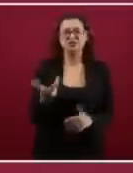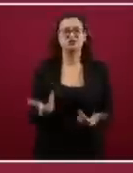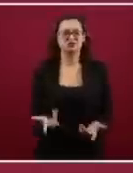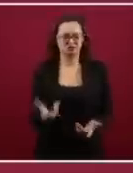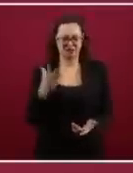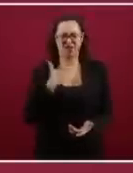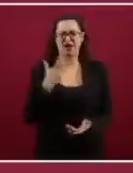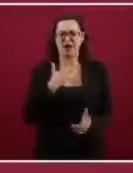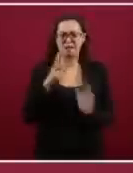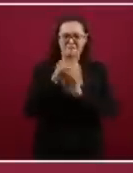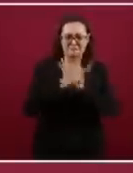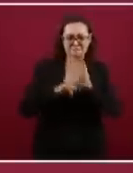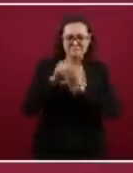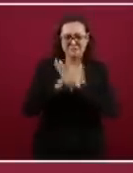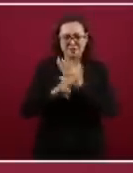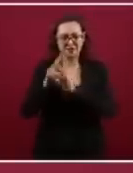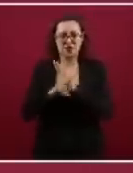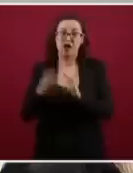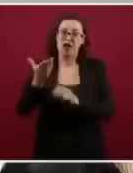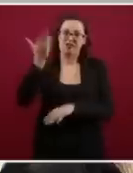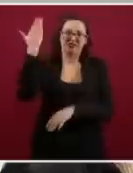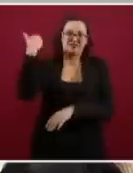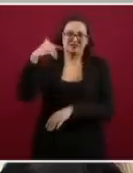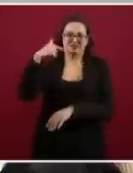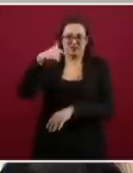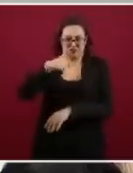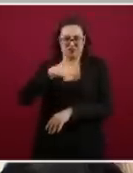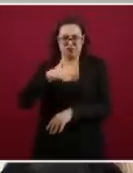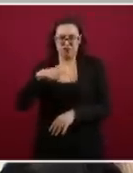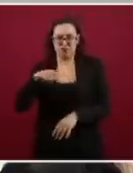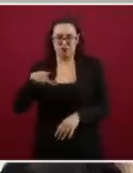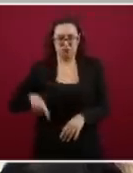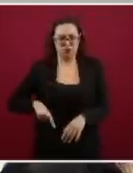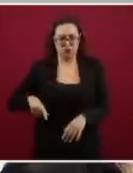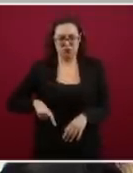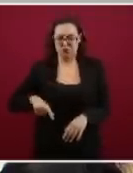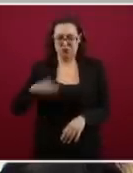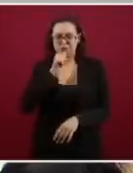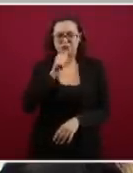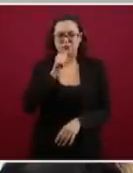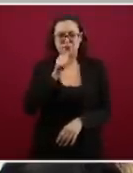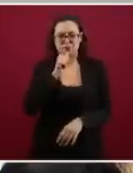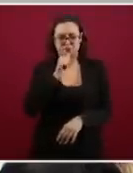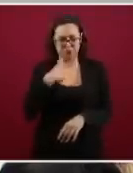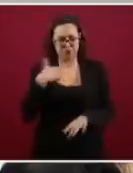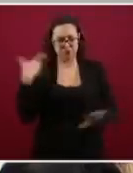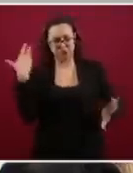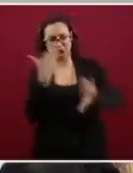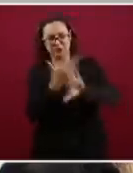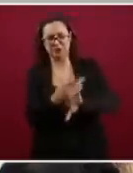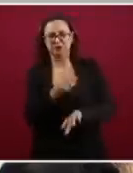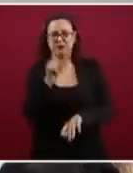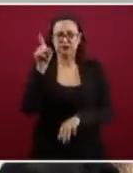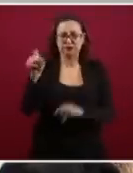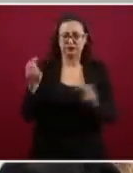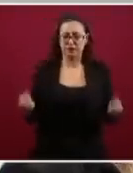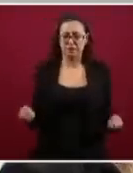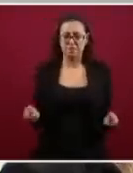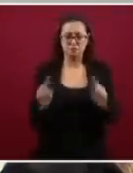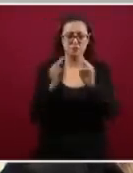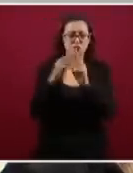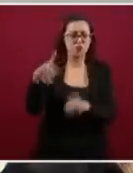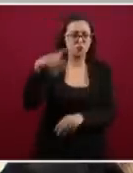videos cuando estaba en la oposición. Me acuerdo de un video que hice en la sierra de